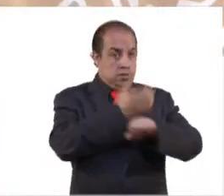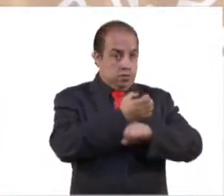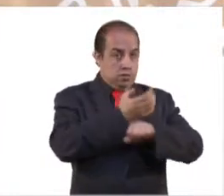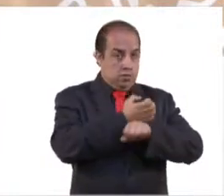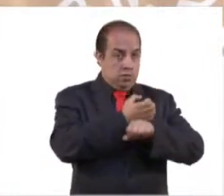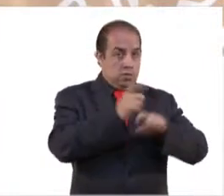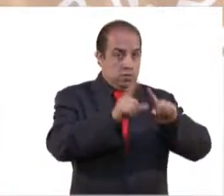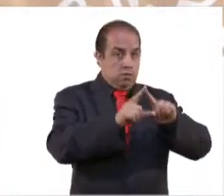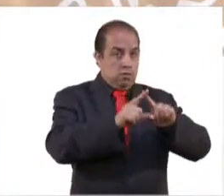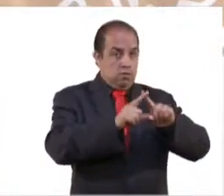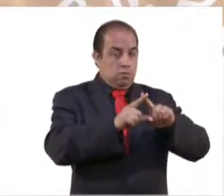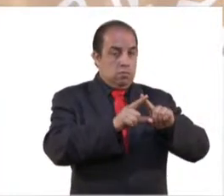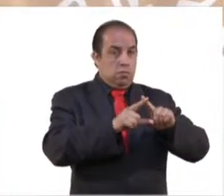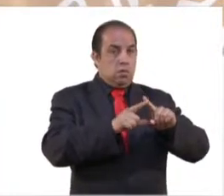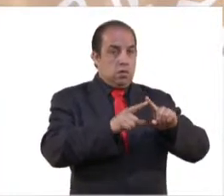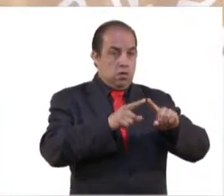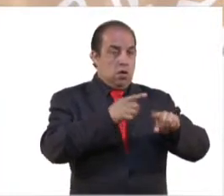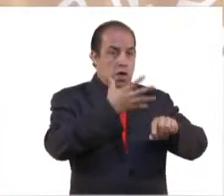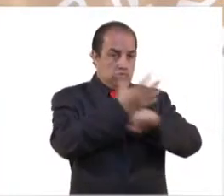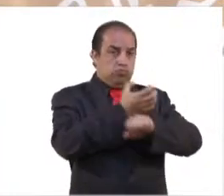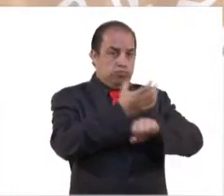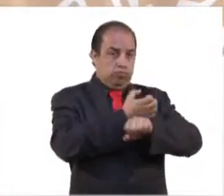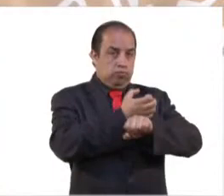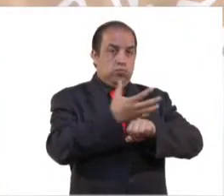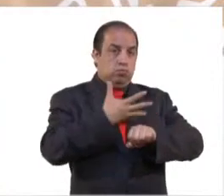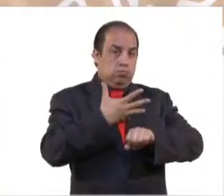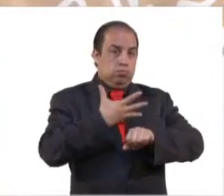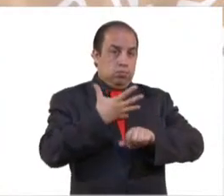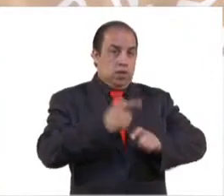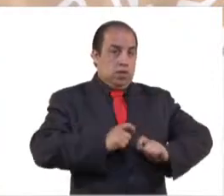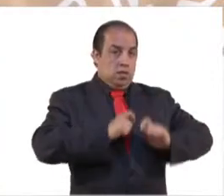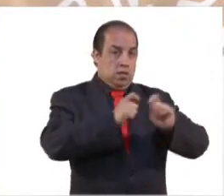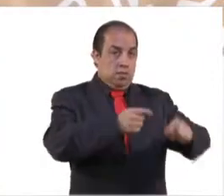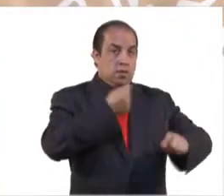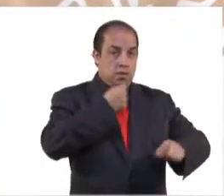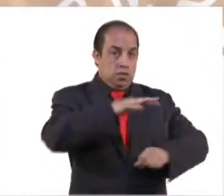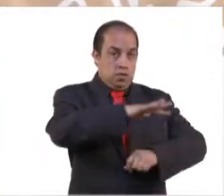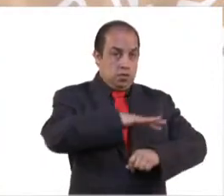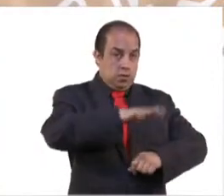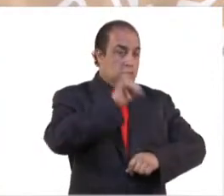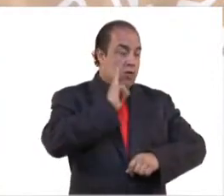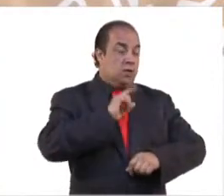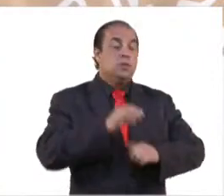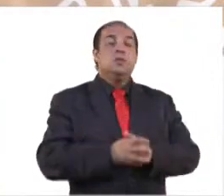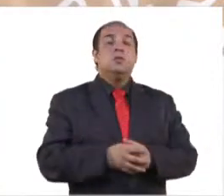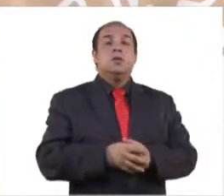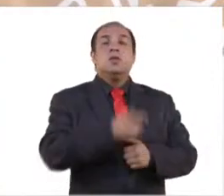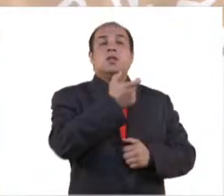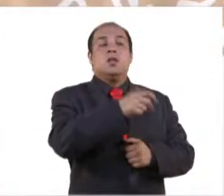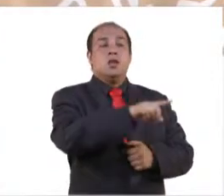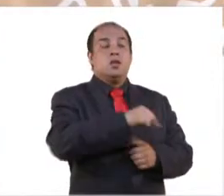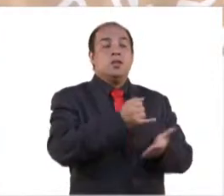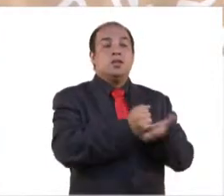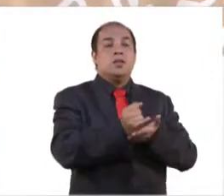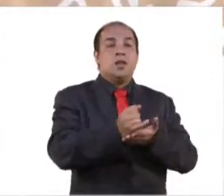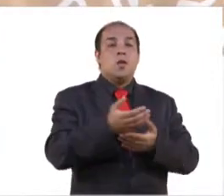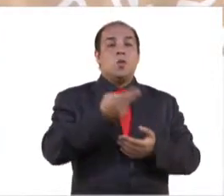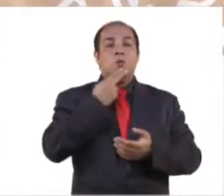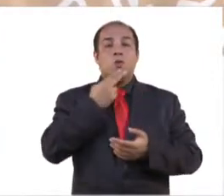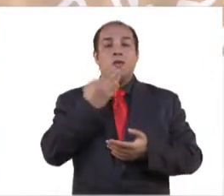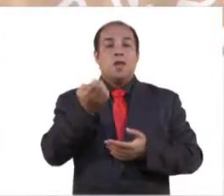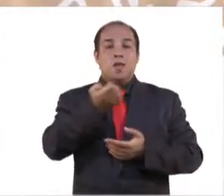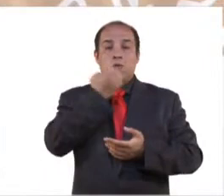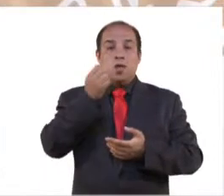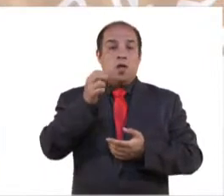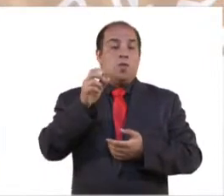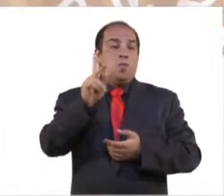de la República, de Estados Unidos obviamente, dinero para que ellos decidieran si lo usaban en la escuela pública o la